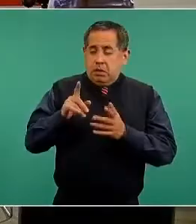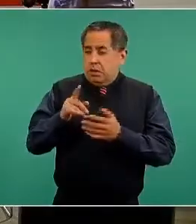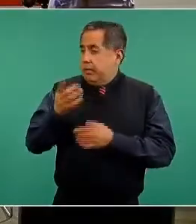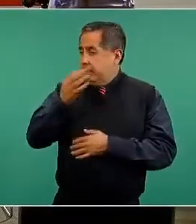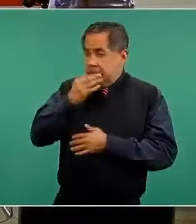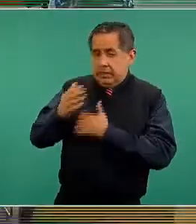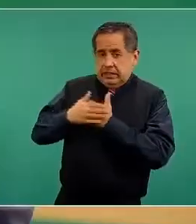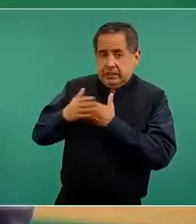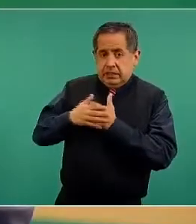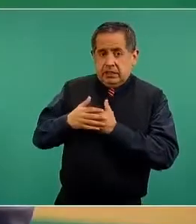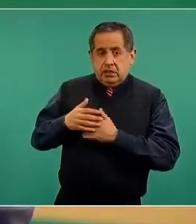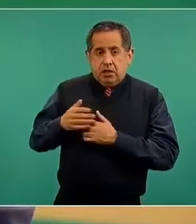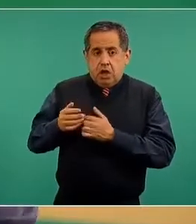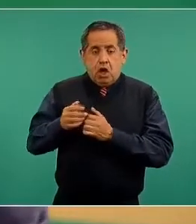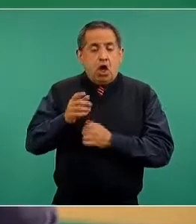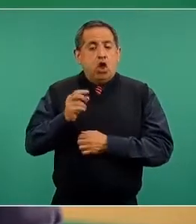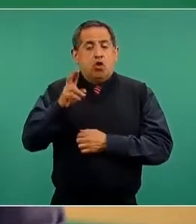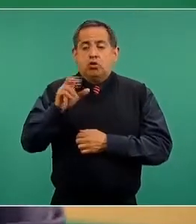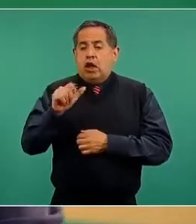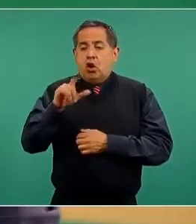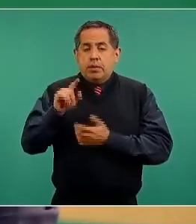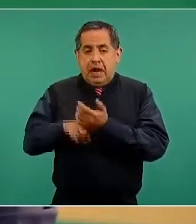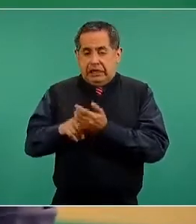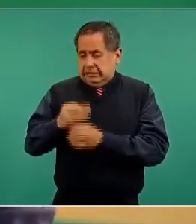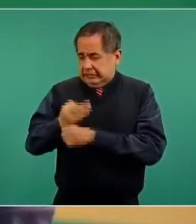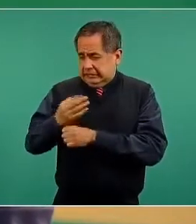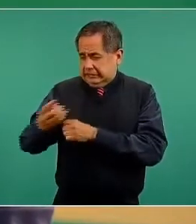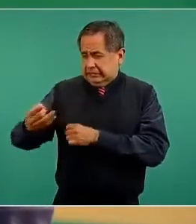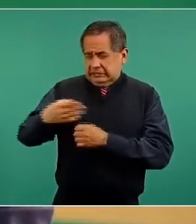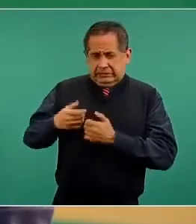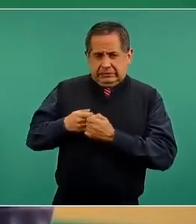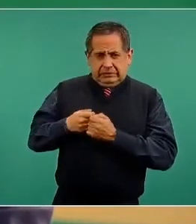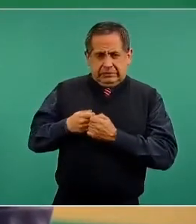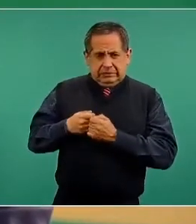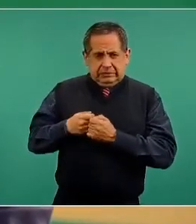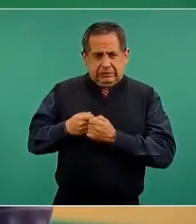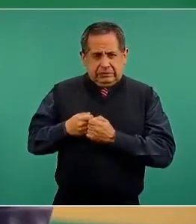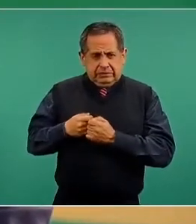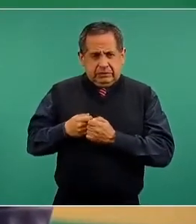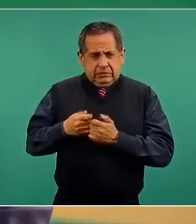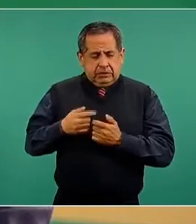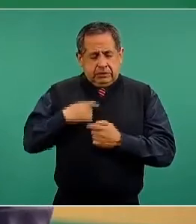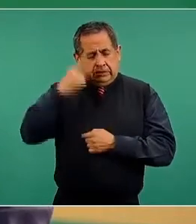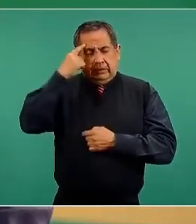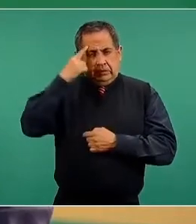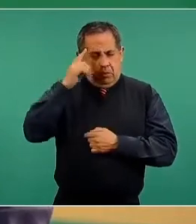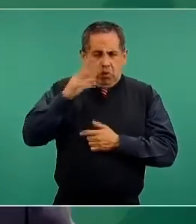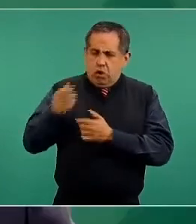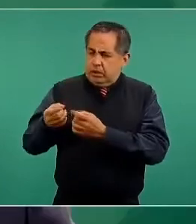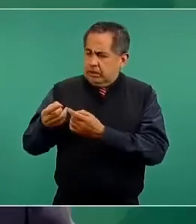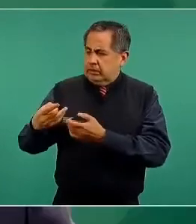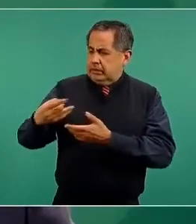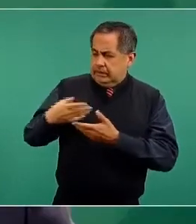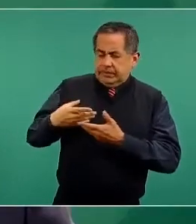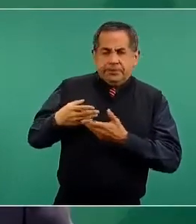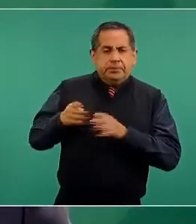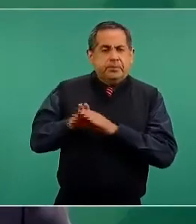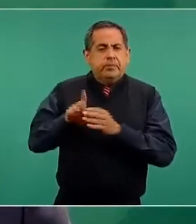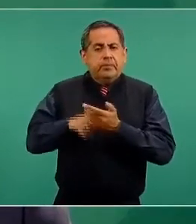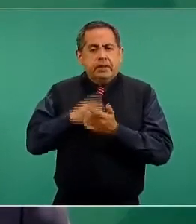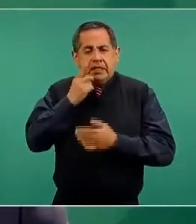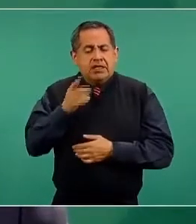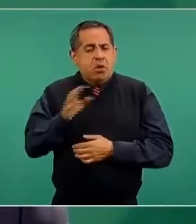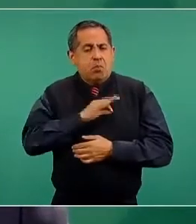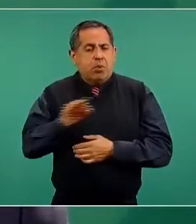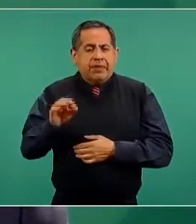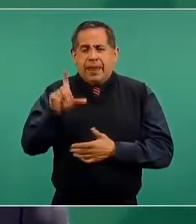está comunicando el doctor Alomía, este es un dato que no traigo inmediatamente a la mano, pero aquí me lo está diciendo, se han hecho